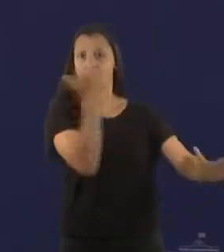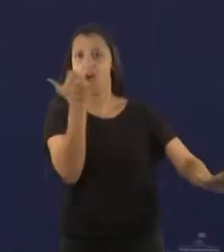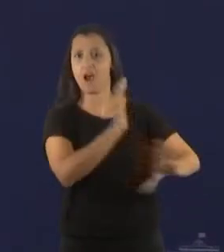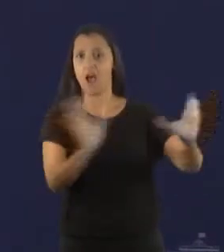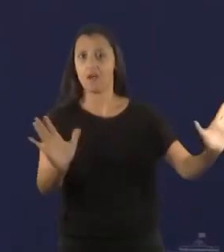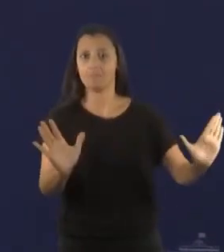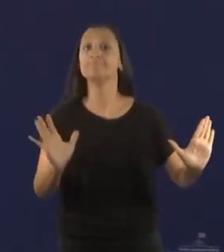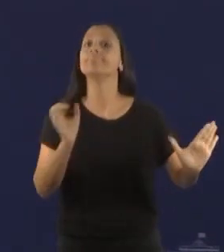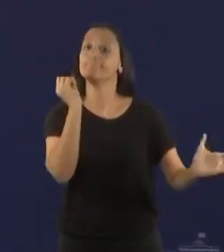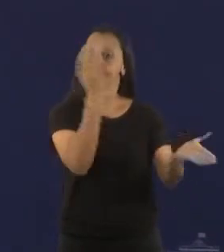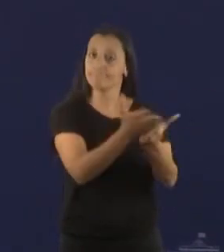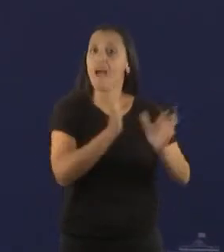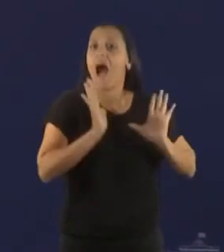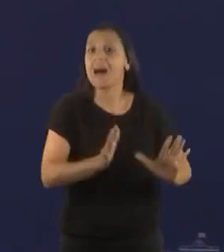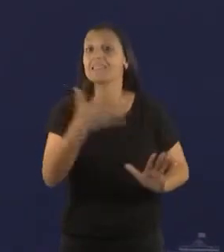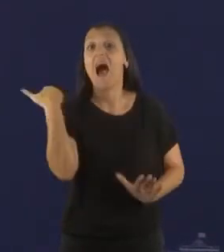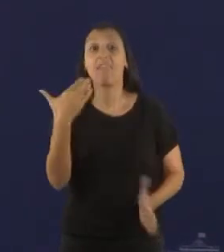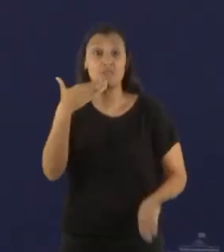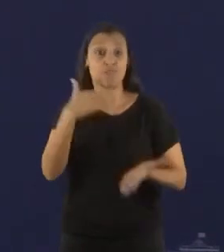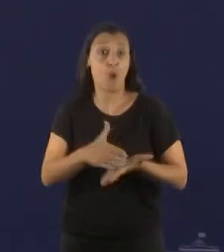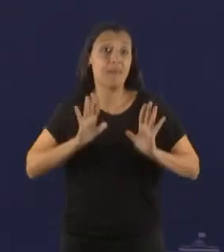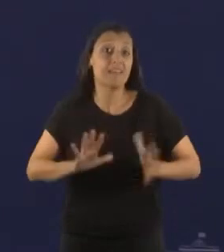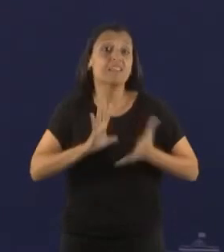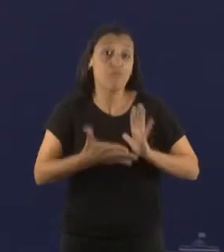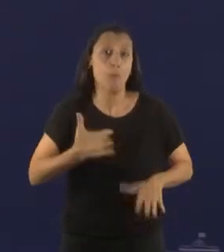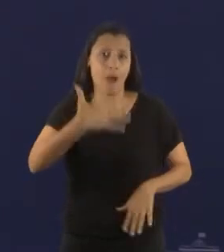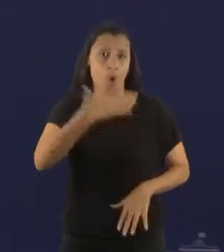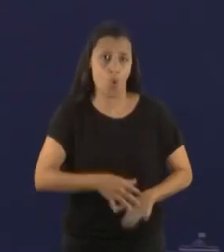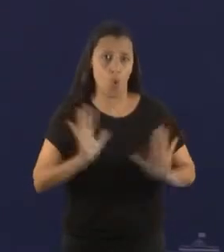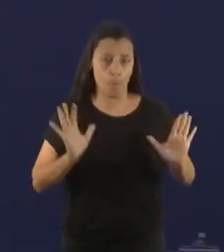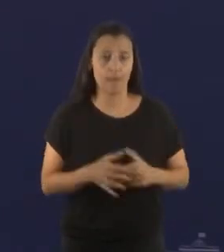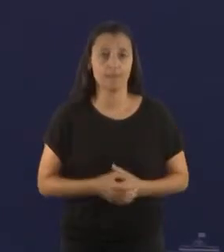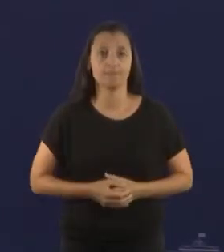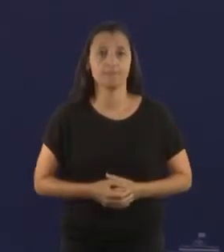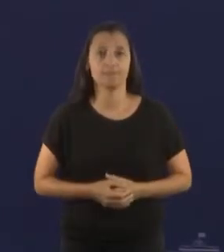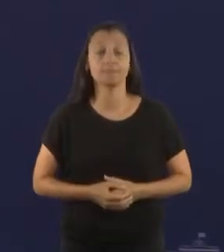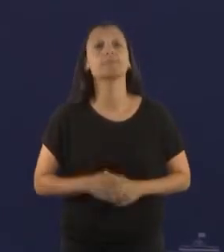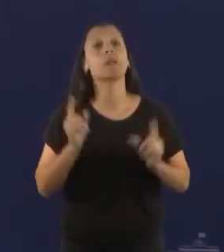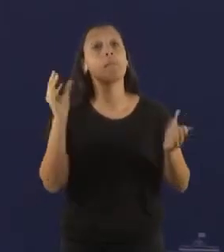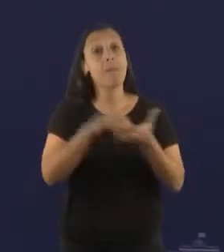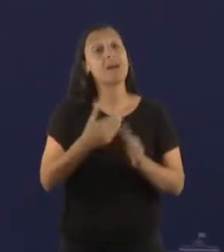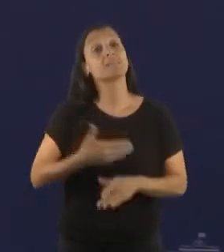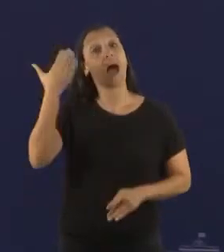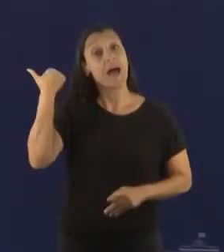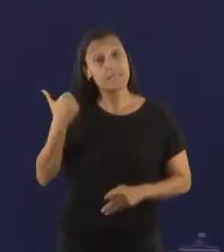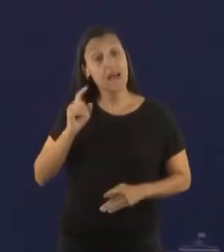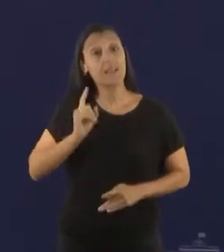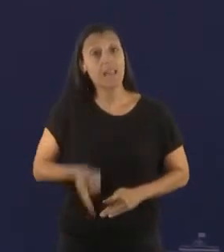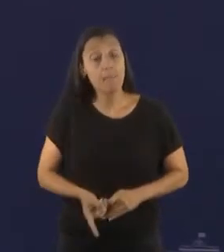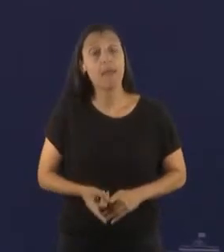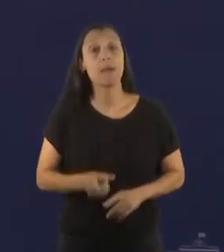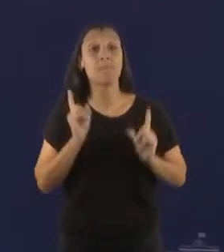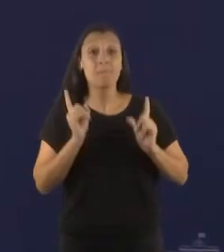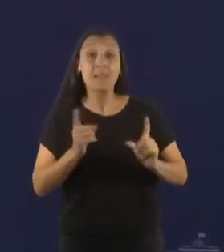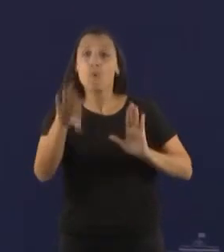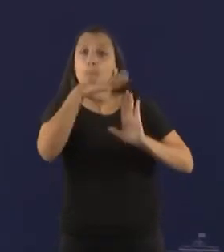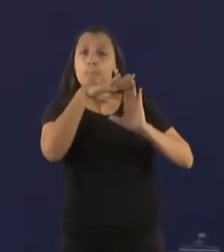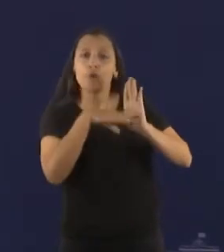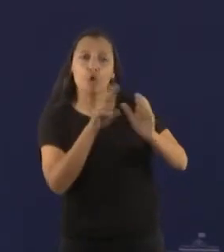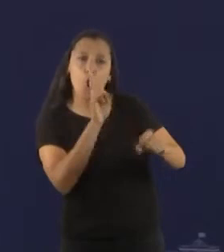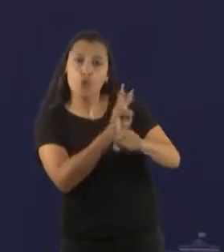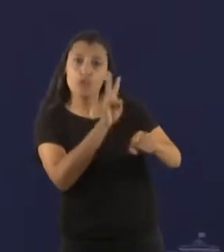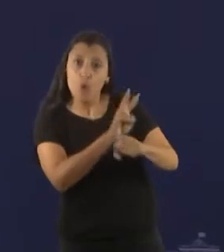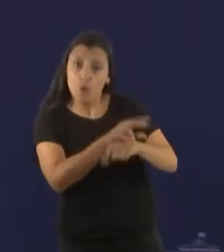tal como se ha prometido además el c ayer el el operativo tuvo un